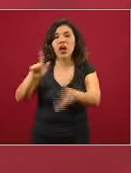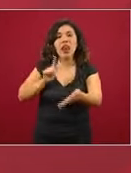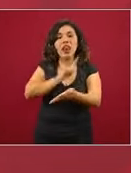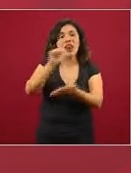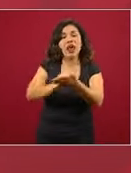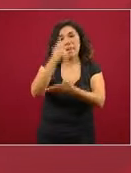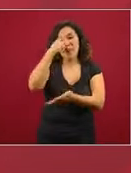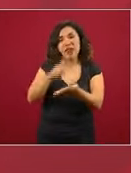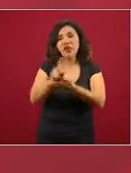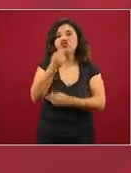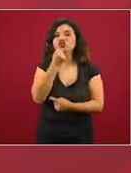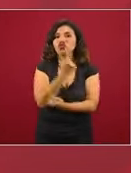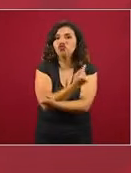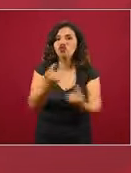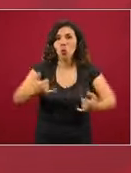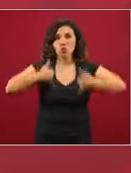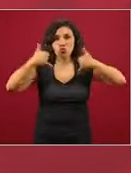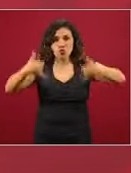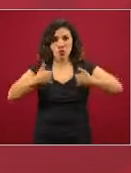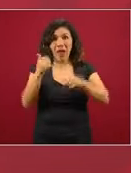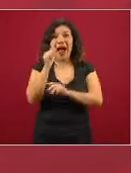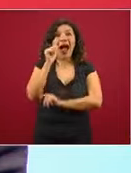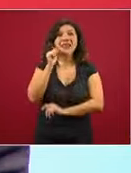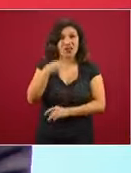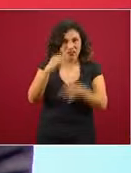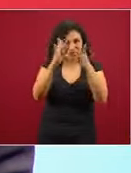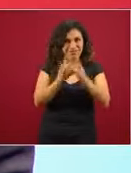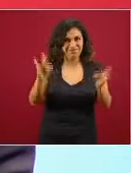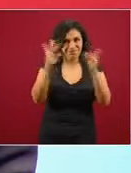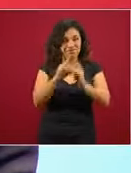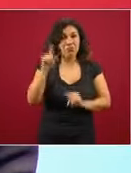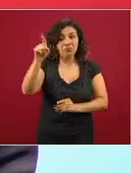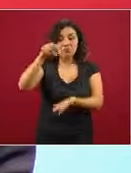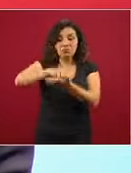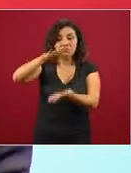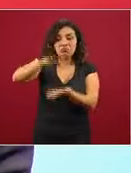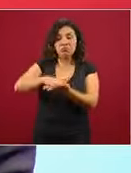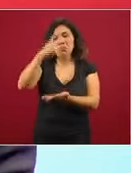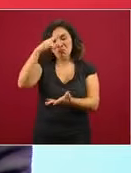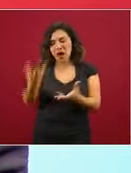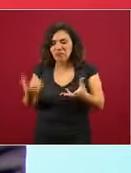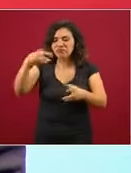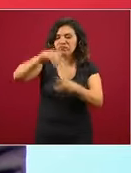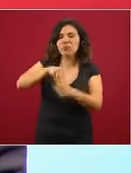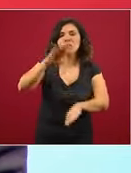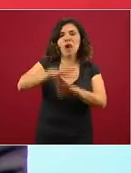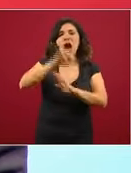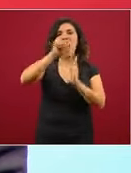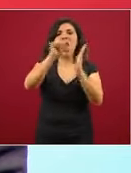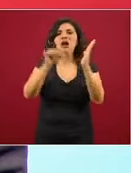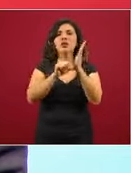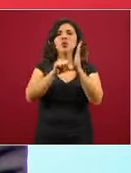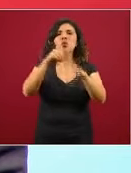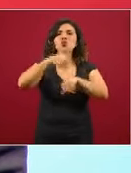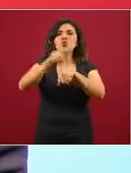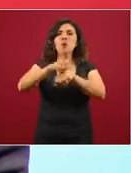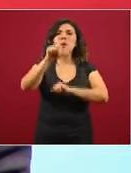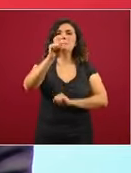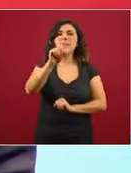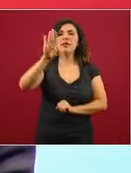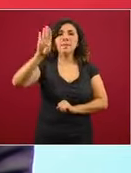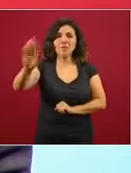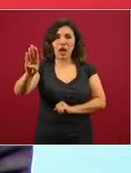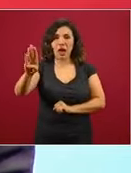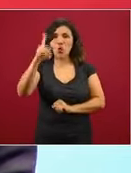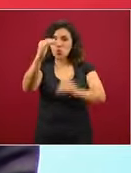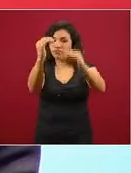derechos de las niñas, niños y adolescentes que comentamos ayer, que se planteó el incluir en el artículo 20b